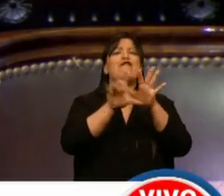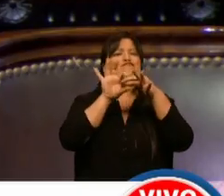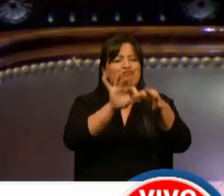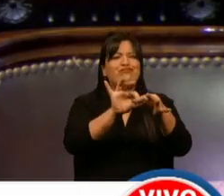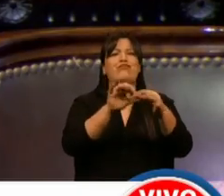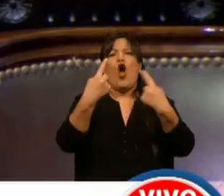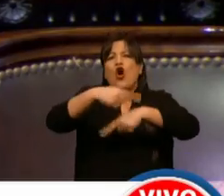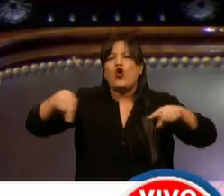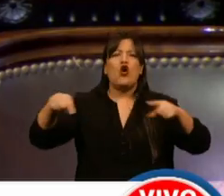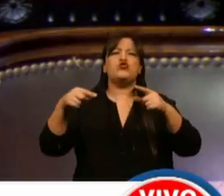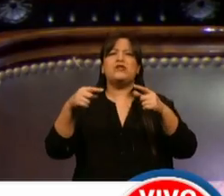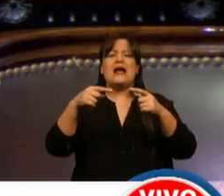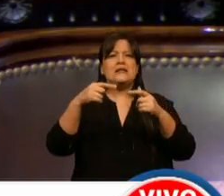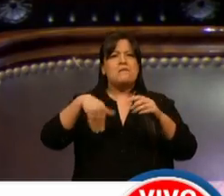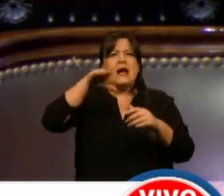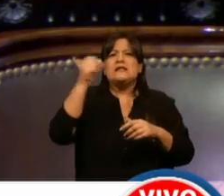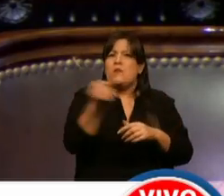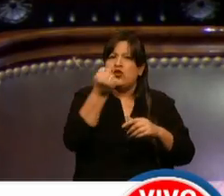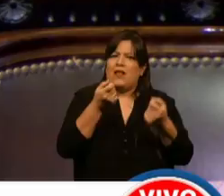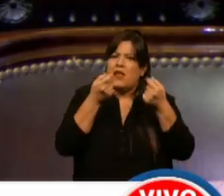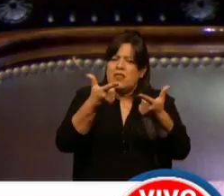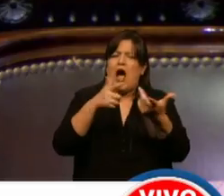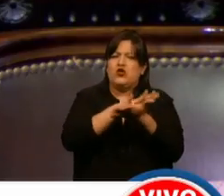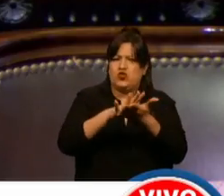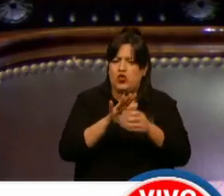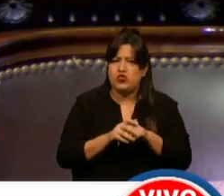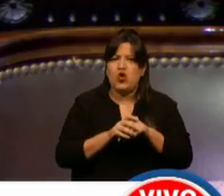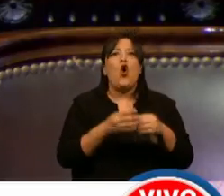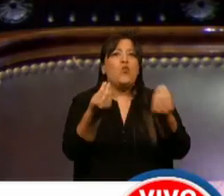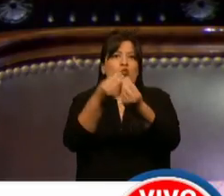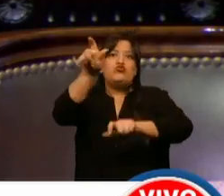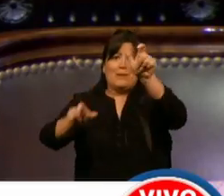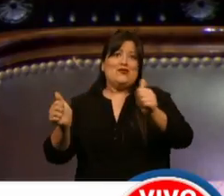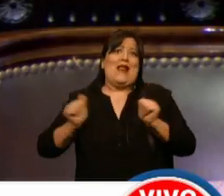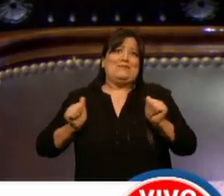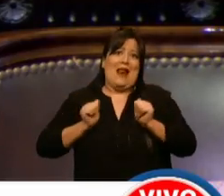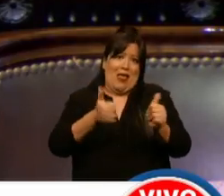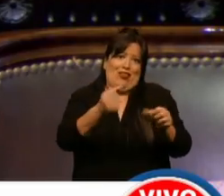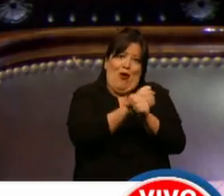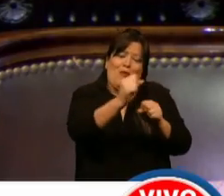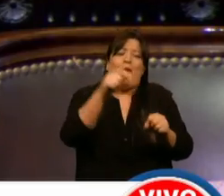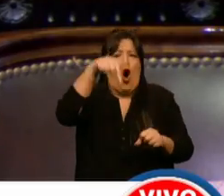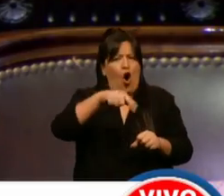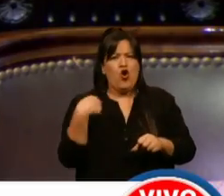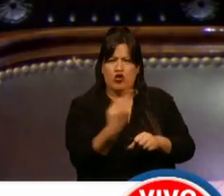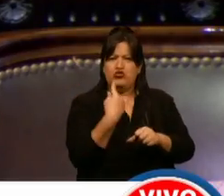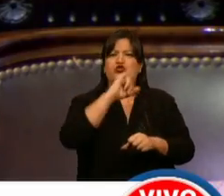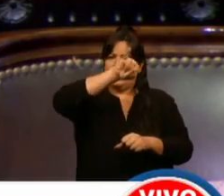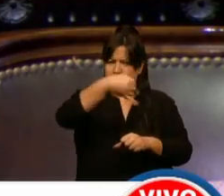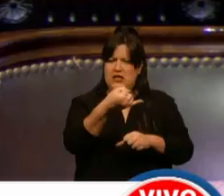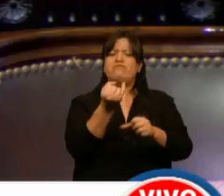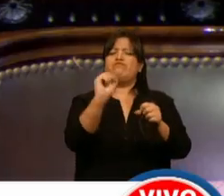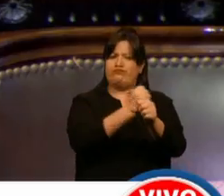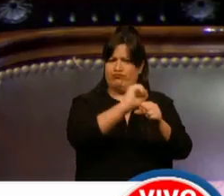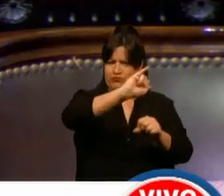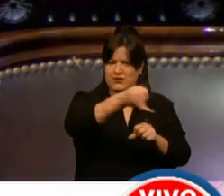prestaciones sociales más significativas muchos nos esperan y hoy vamos a dar en nuestro caso una respuesta positiva